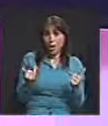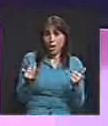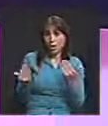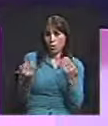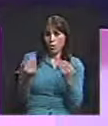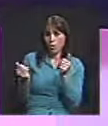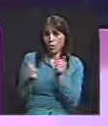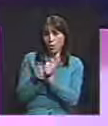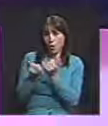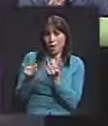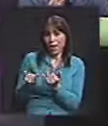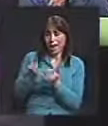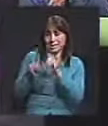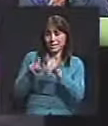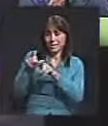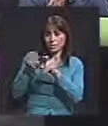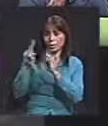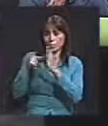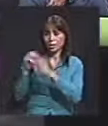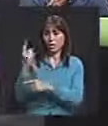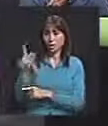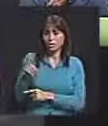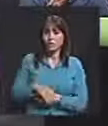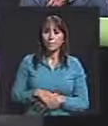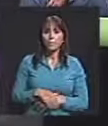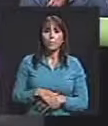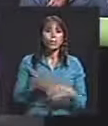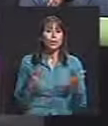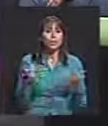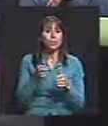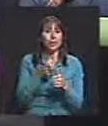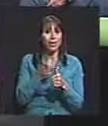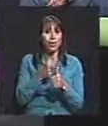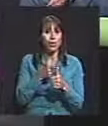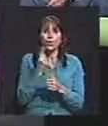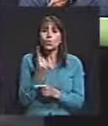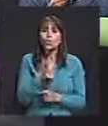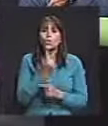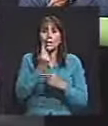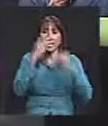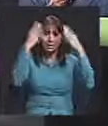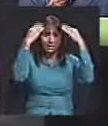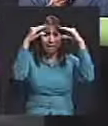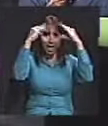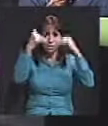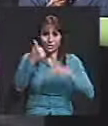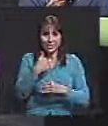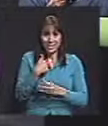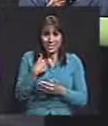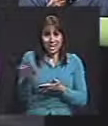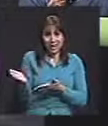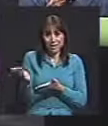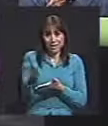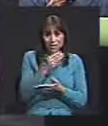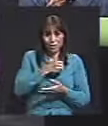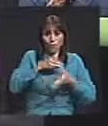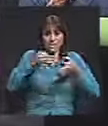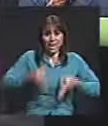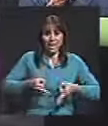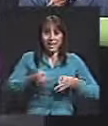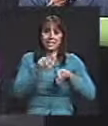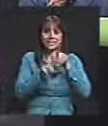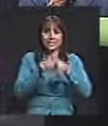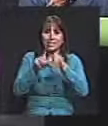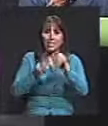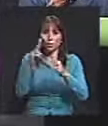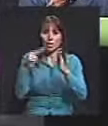2011? Bueno, primero es que los datos que se tenían, los únicos datos que se tenían de carácter oficial eran los del censo del 2000.